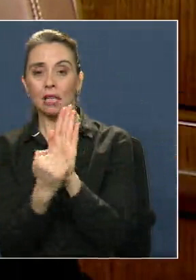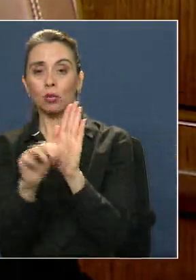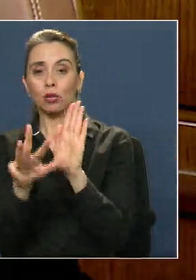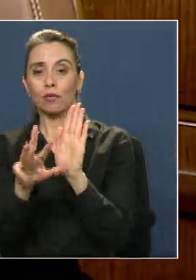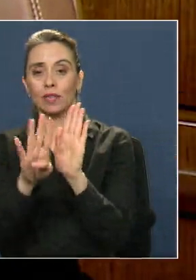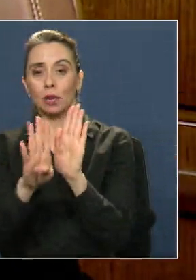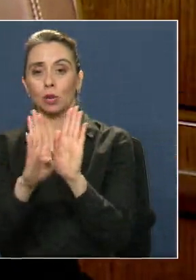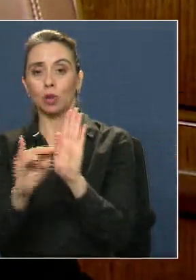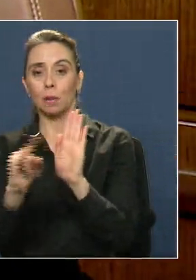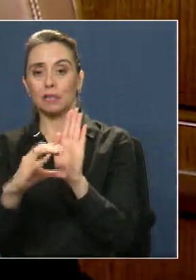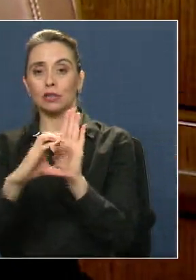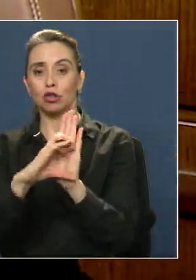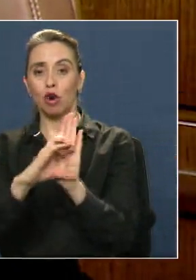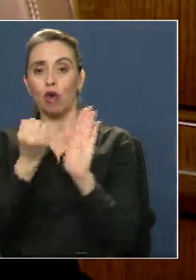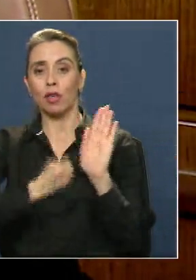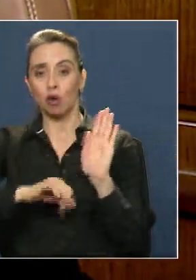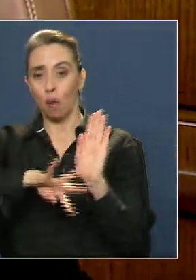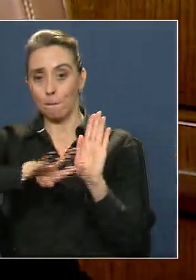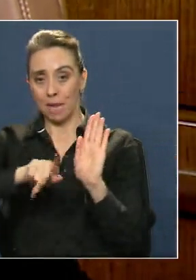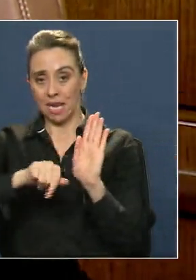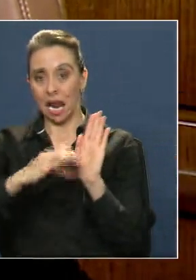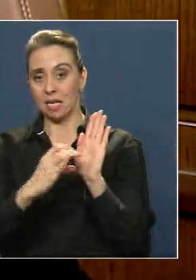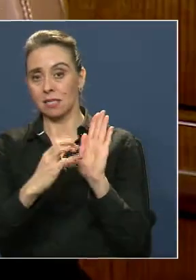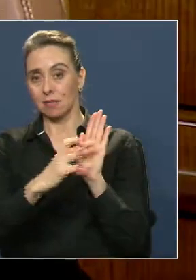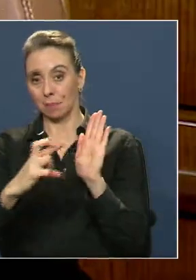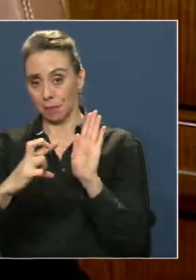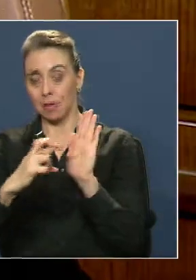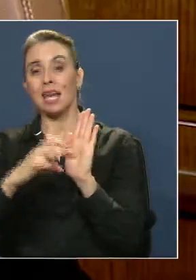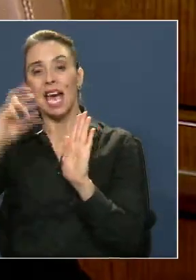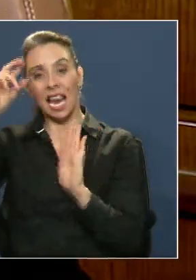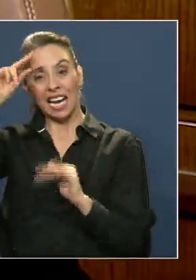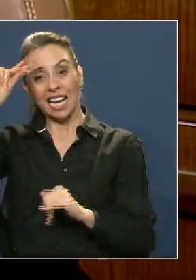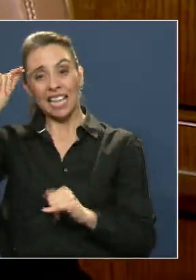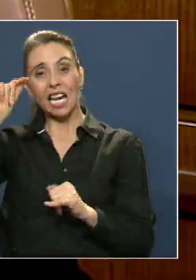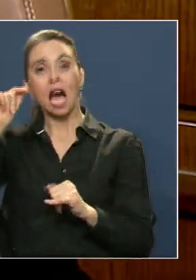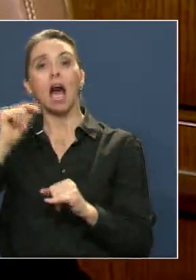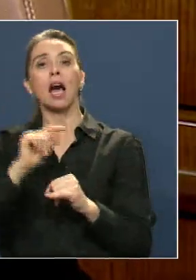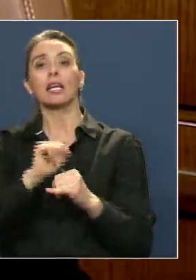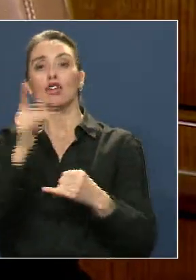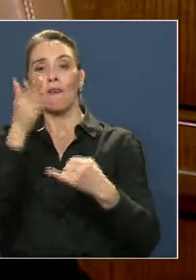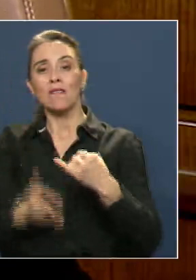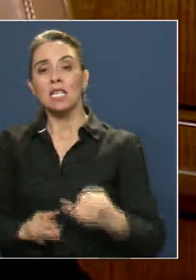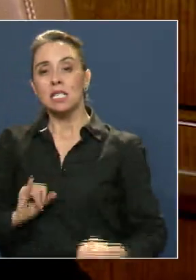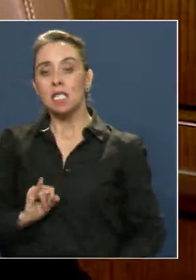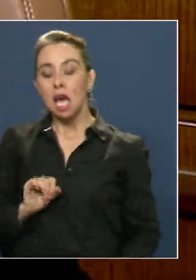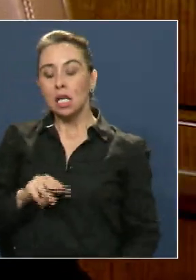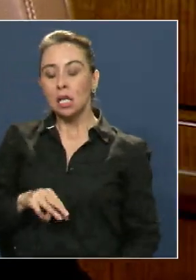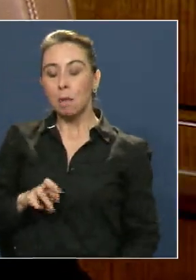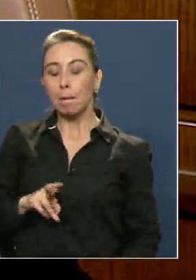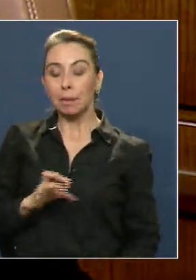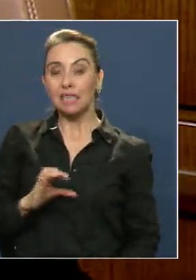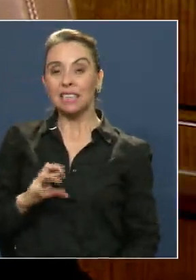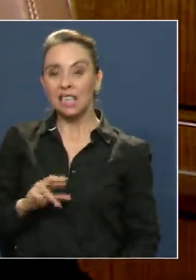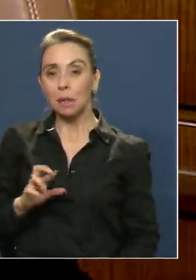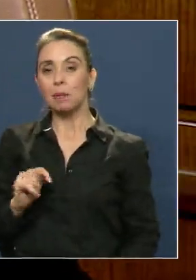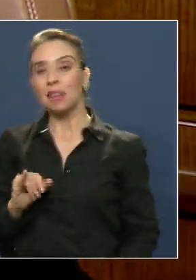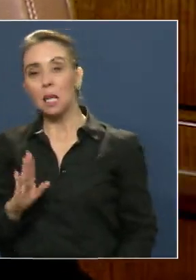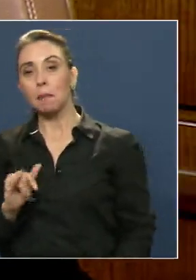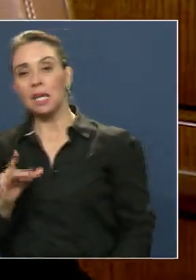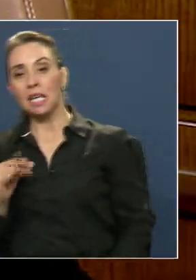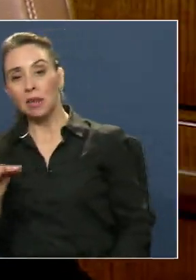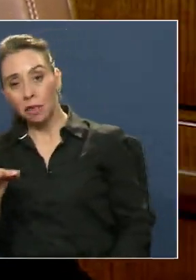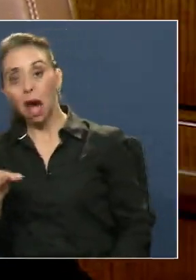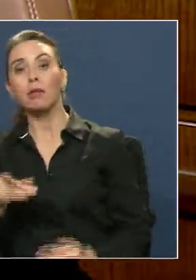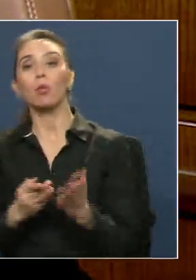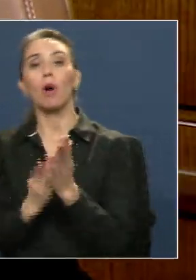94 bis del Código Penal que crea, ¿no es cierto?, esta imprescriptibilidad, se aplicará también a los hechos punibles cometidos desde